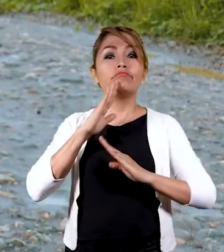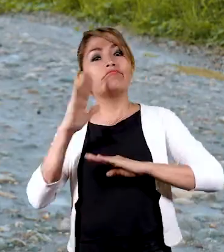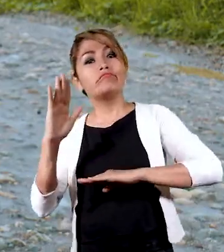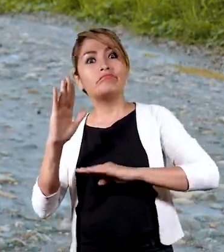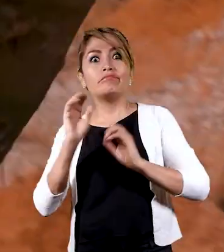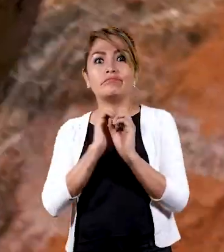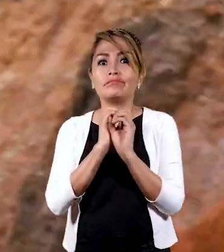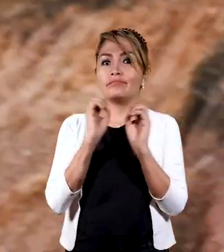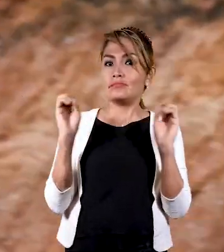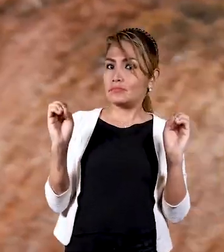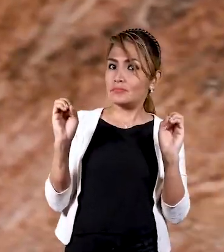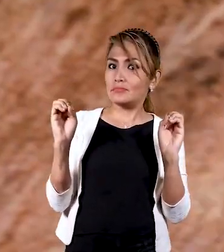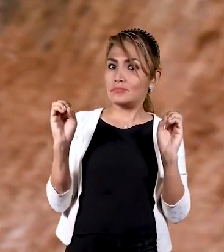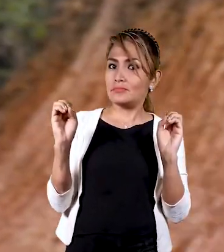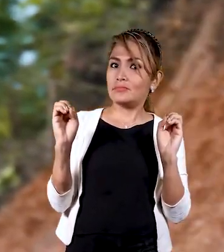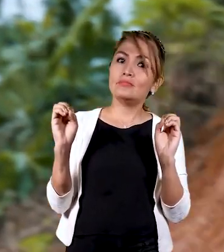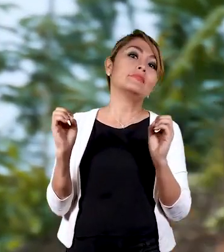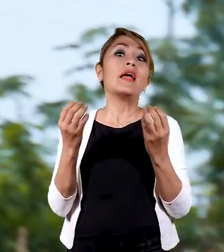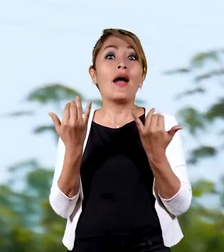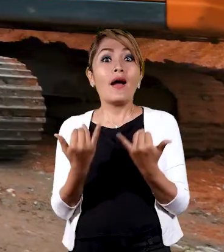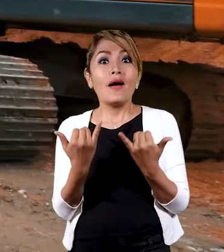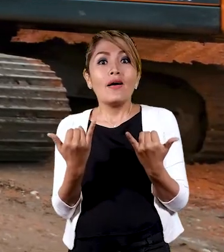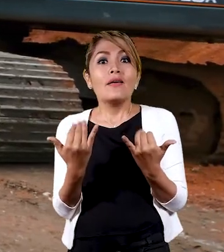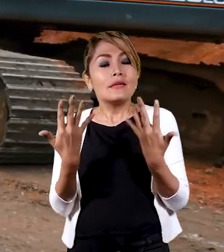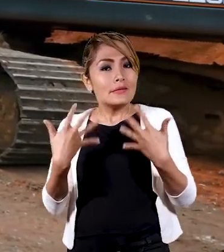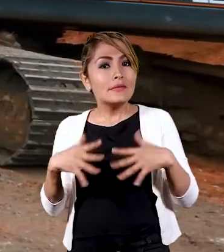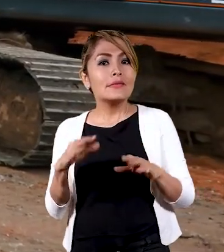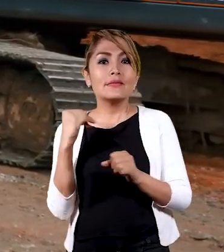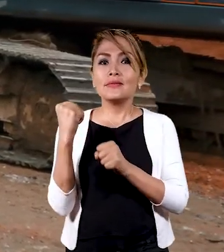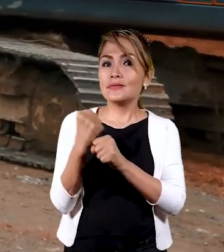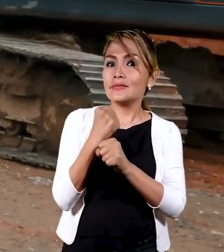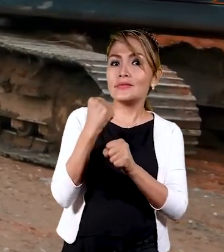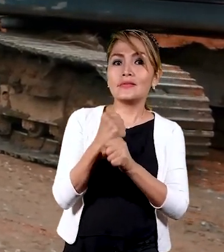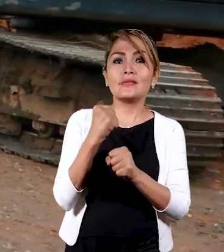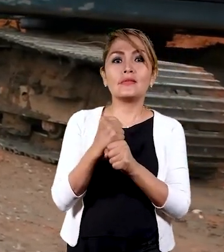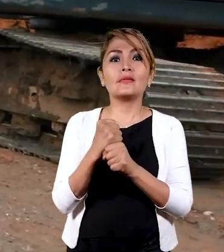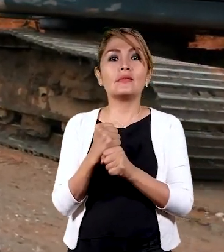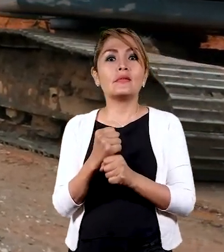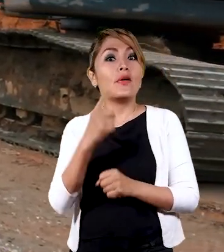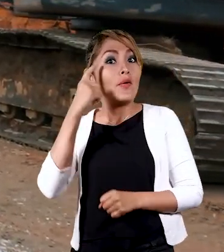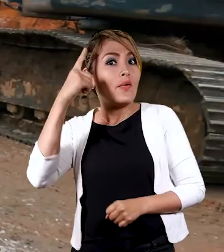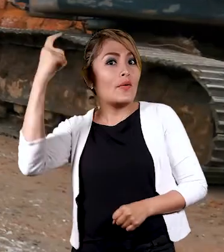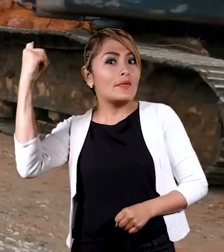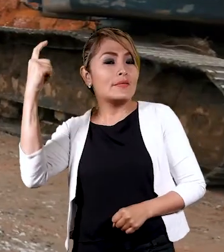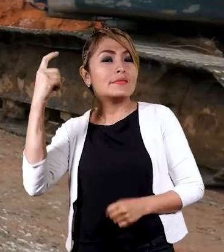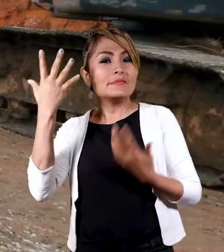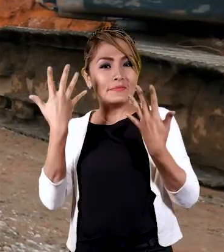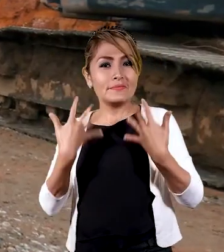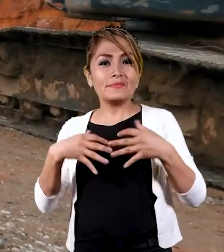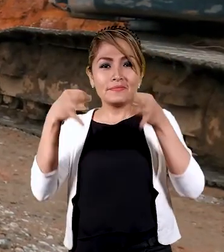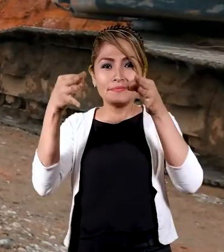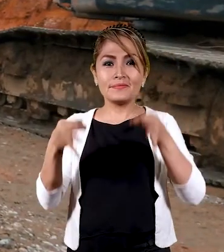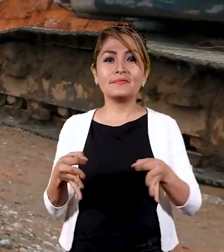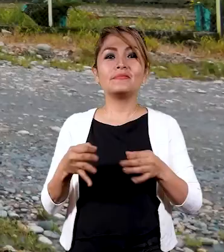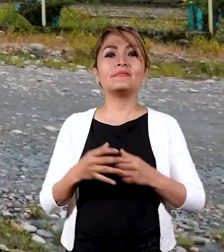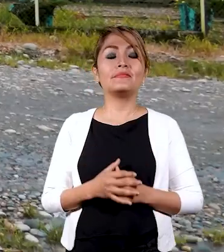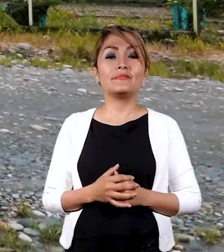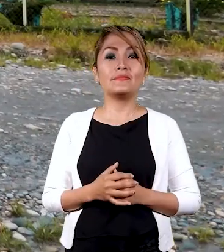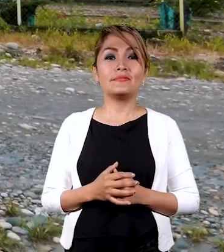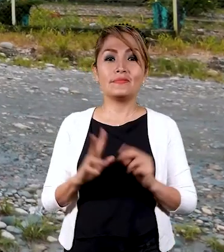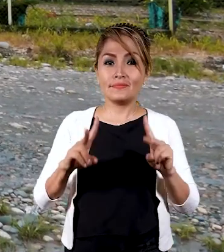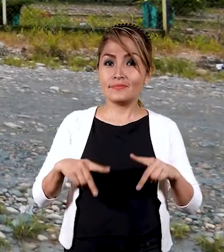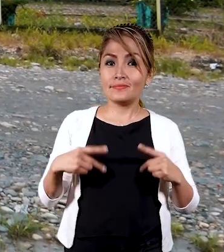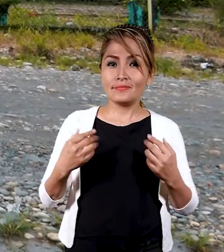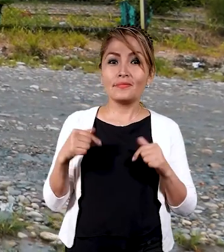esto. Y no, o sea, ya, ahorita ya están ya los trabajos, ya no es, digamos, un sueño, es una realidad que estamos viviendo.